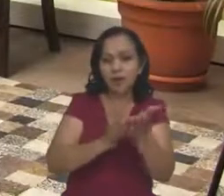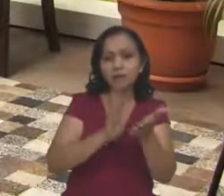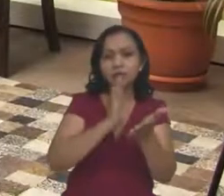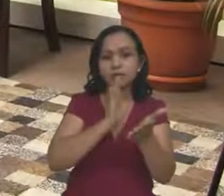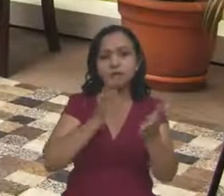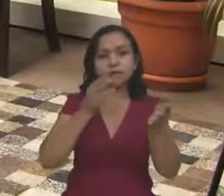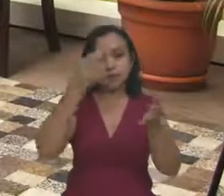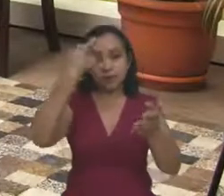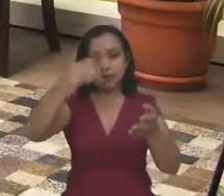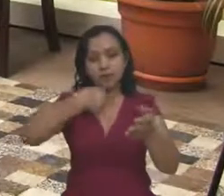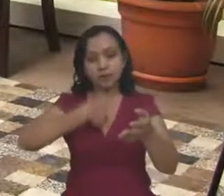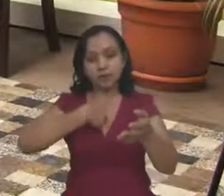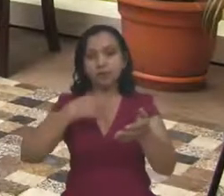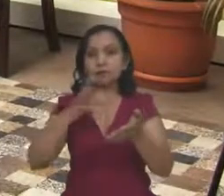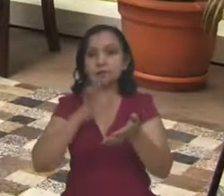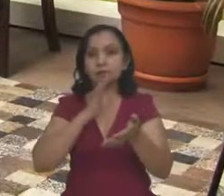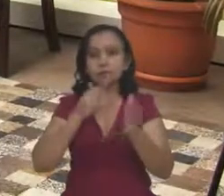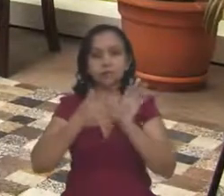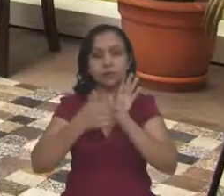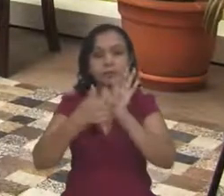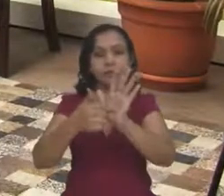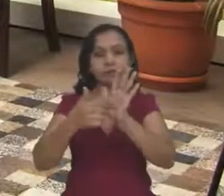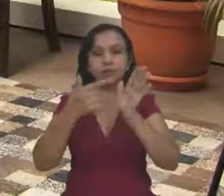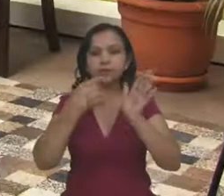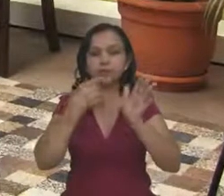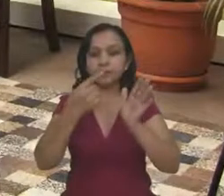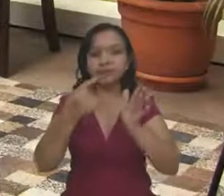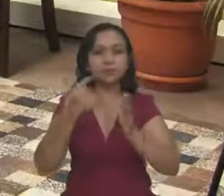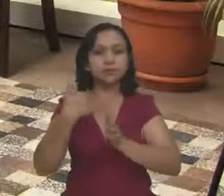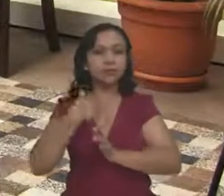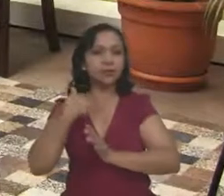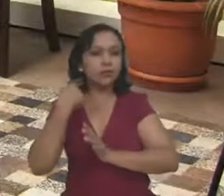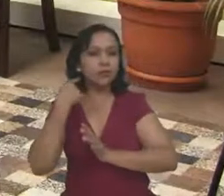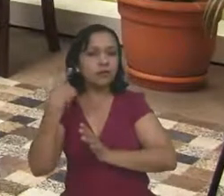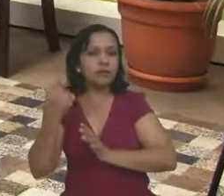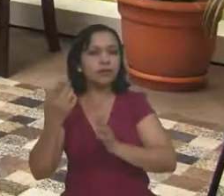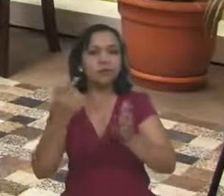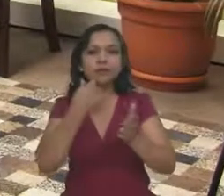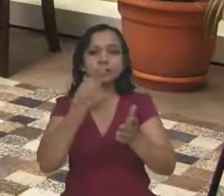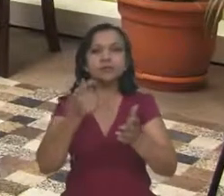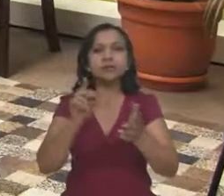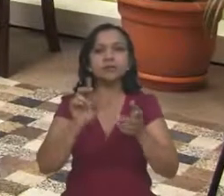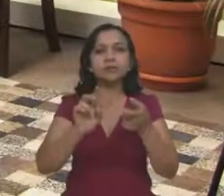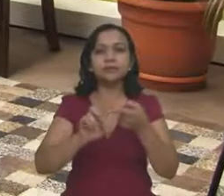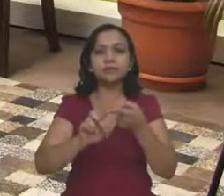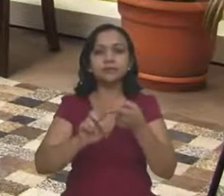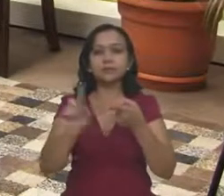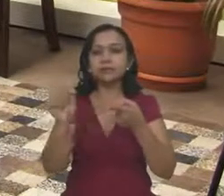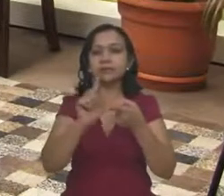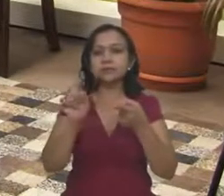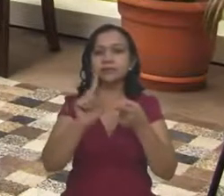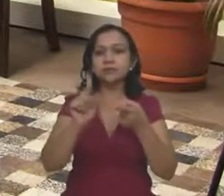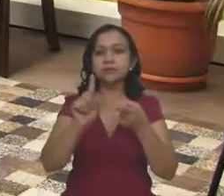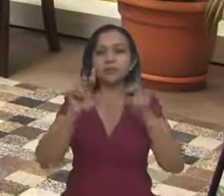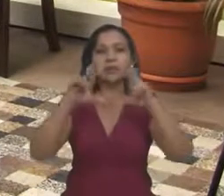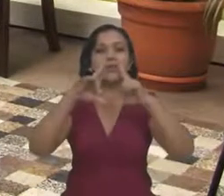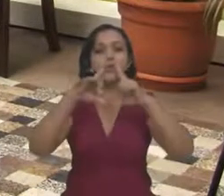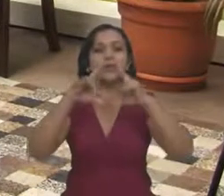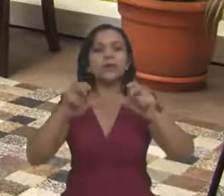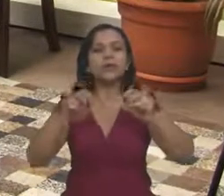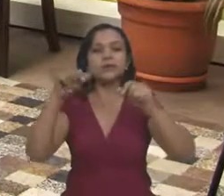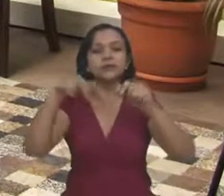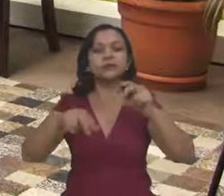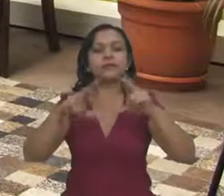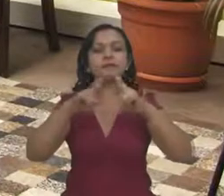ser responsable en esto. Algunos hablan, por ejemplo, ahí he escuchado de que el virus no se puede transmitir en Nicaragua porque en